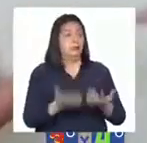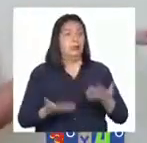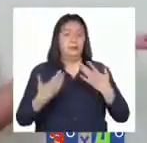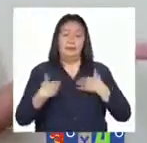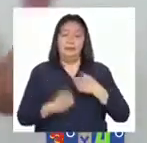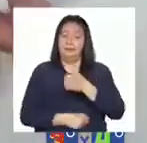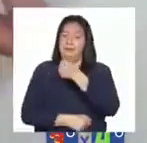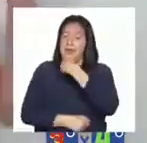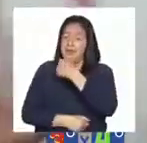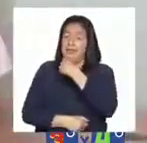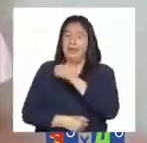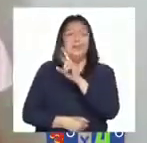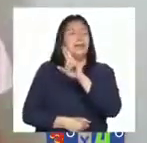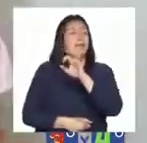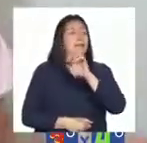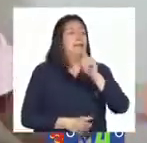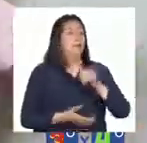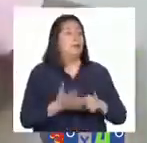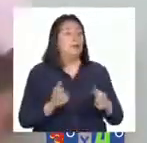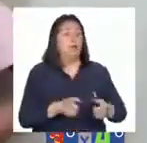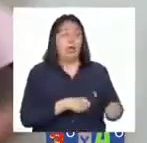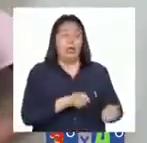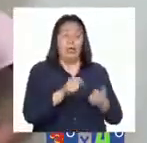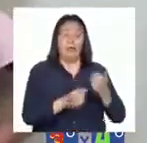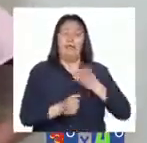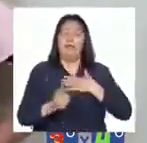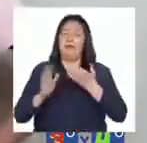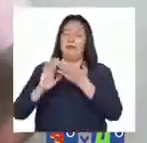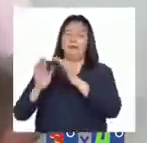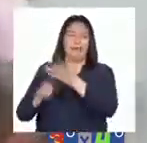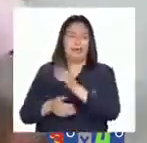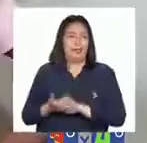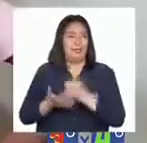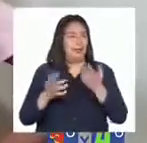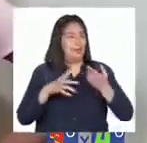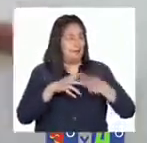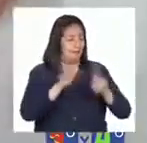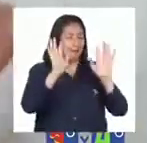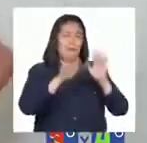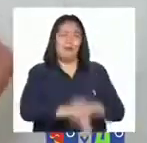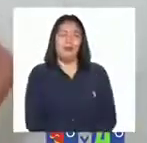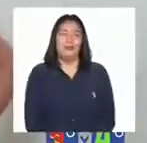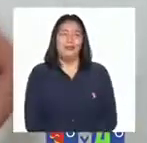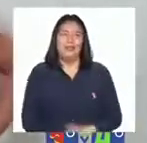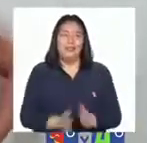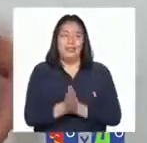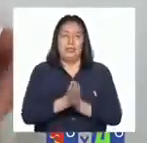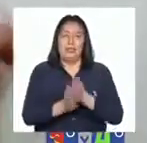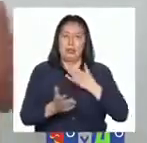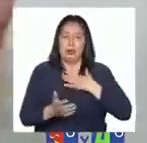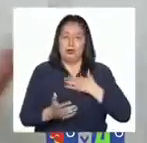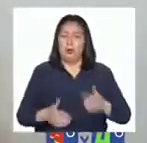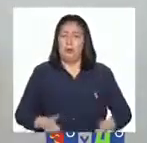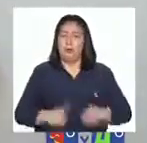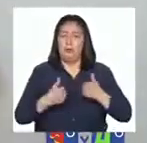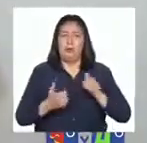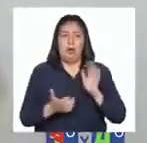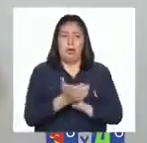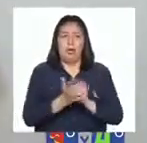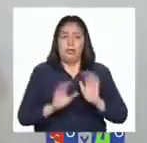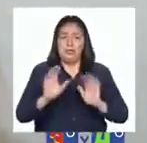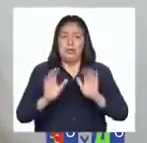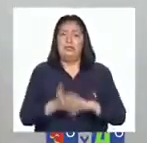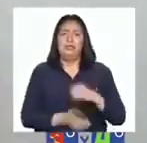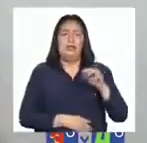mi reportaje sobre los carnavales de mi comunidad. ¡Empecemos! Yo vivo en Chincho y cada miércoles